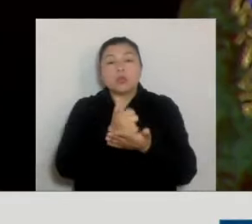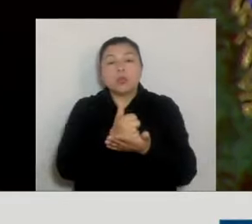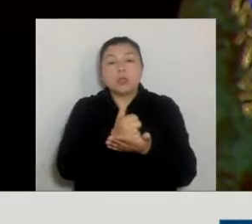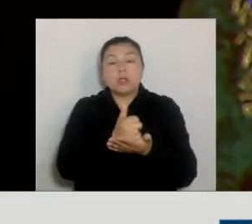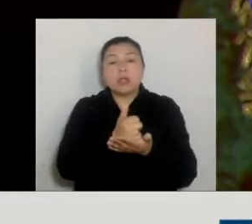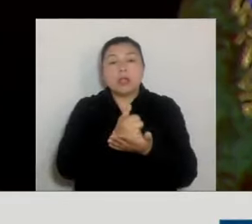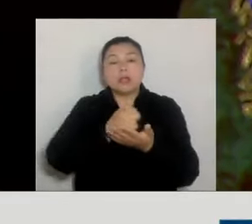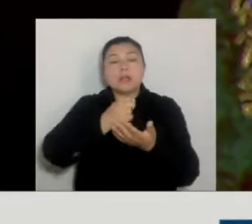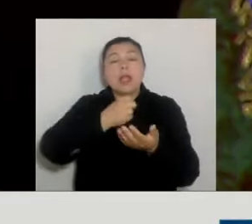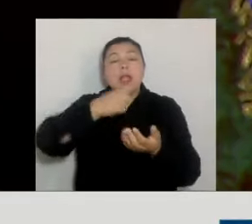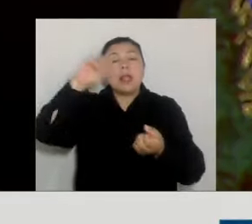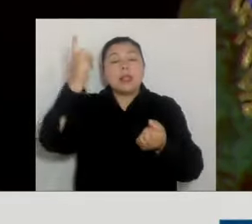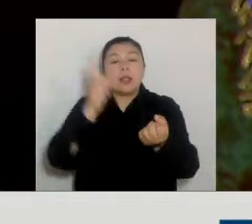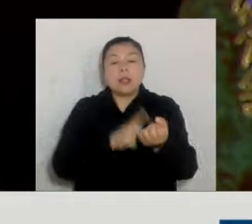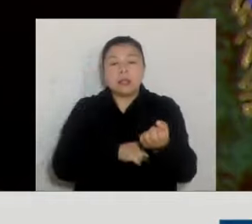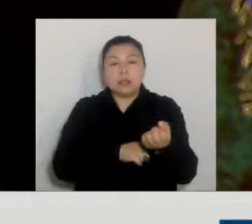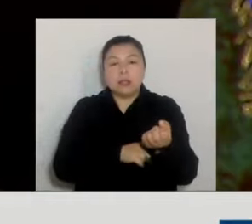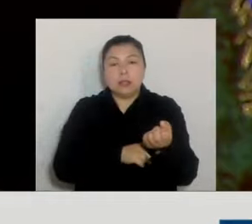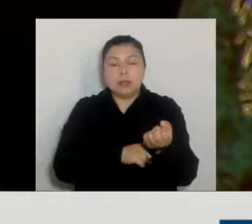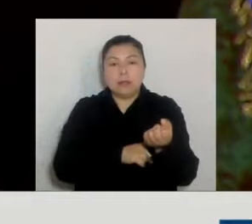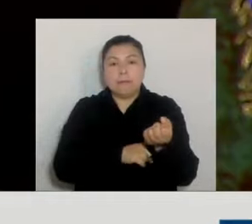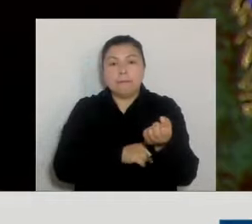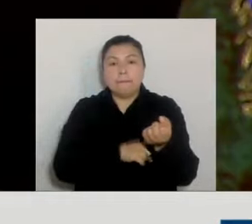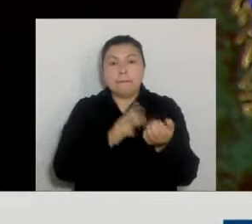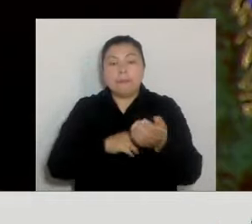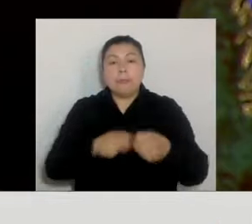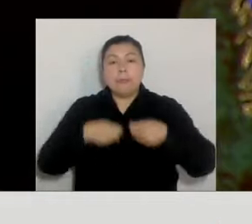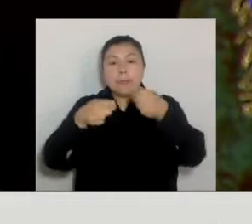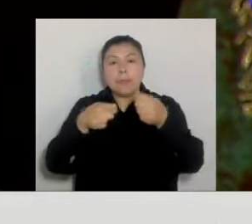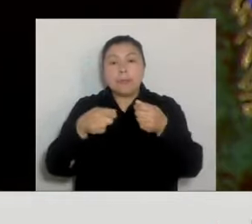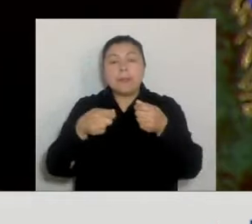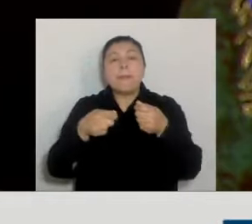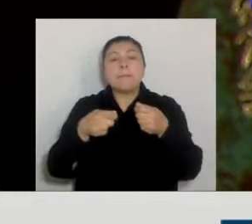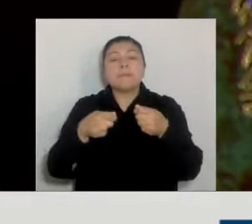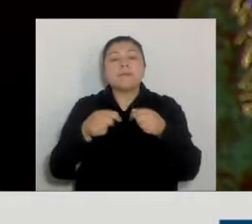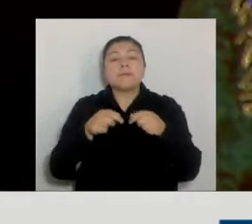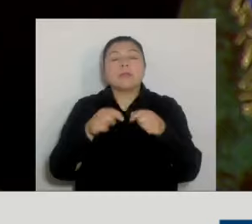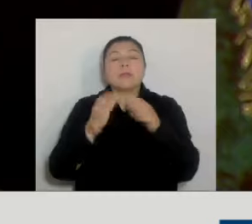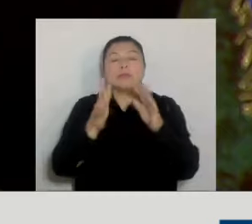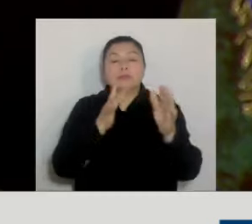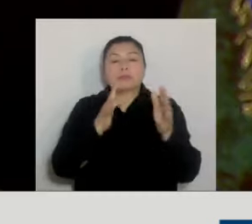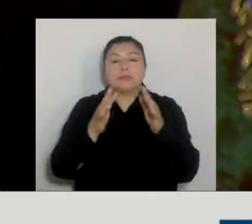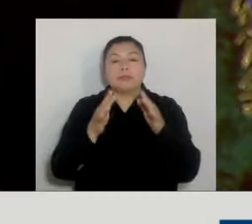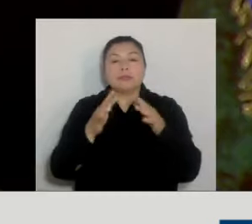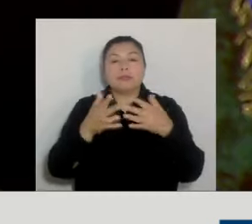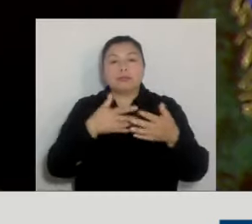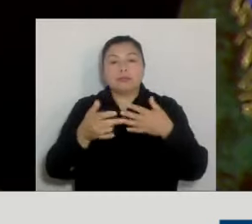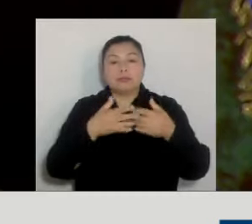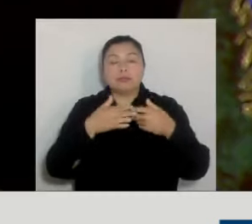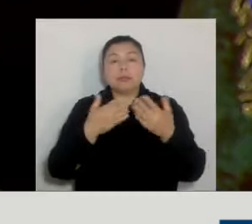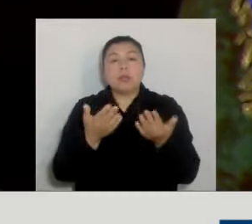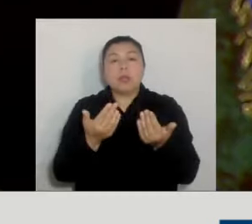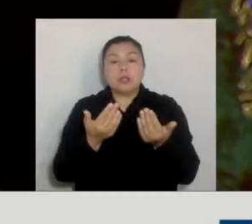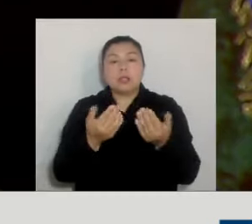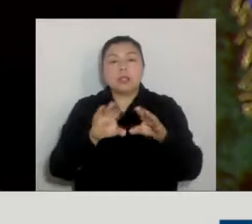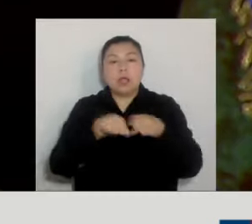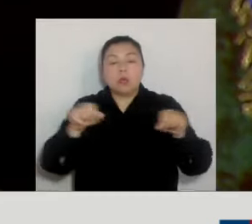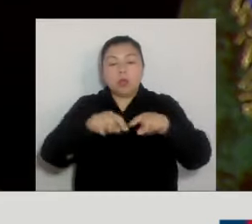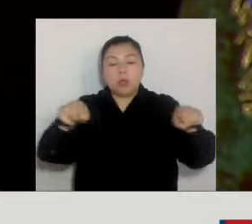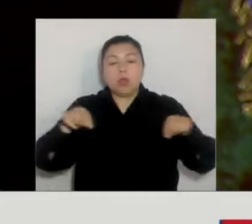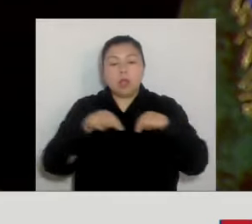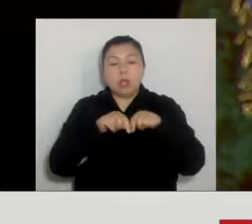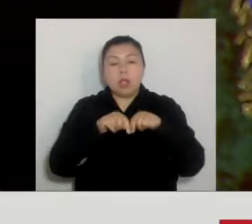y combustibles oficio de la comisión de medio ambiente y recursos naturales por el cual solicita recabar el acuerdo de la sala